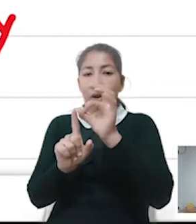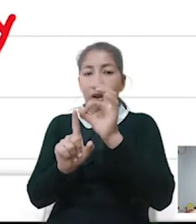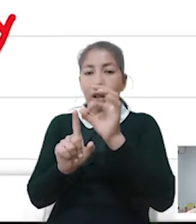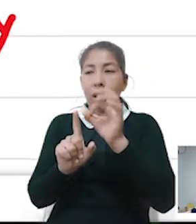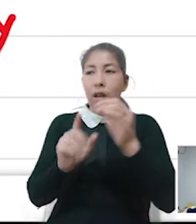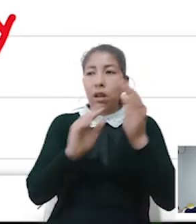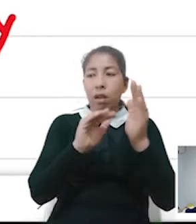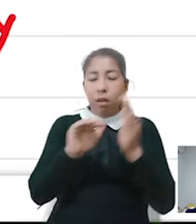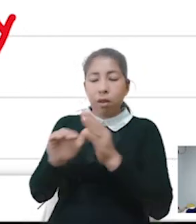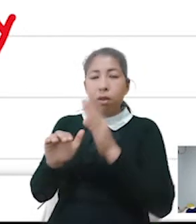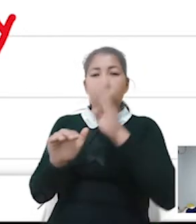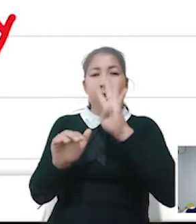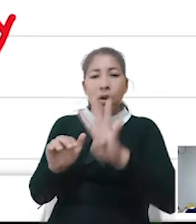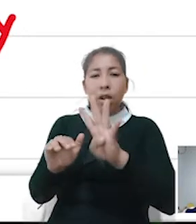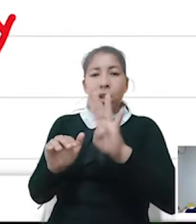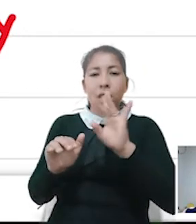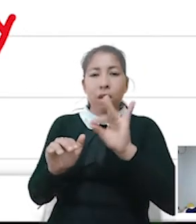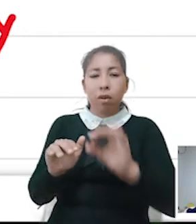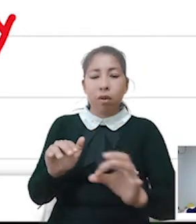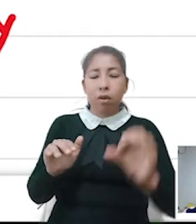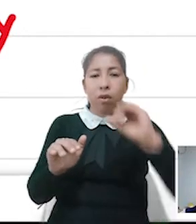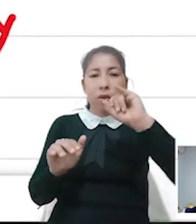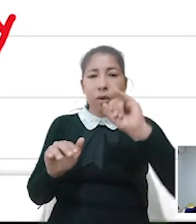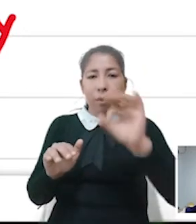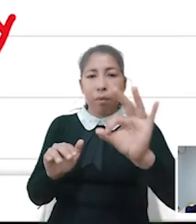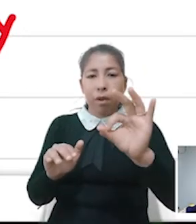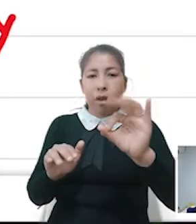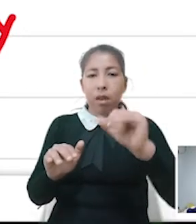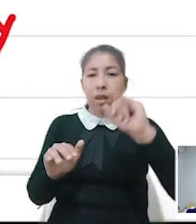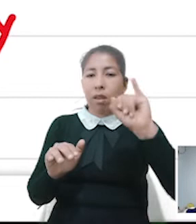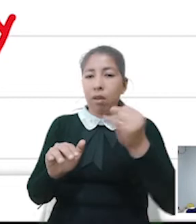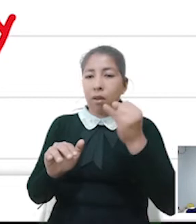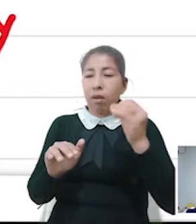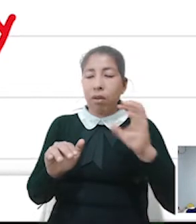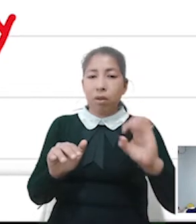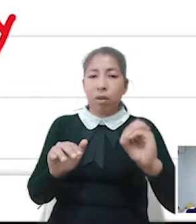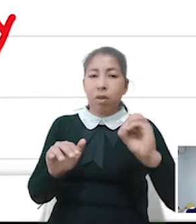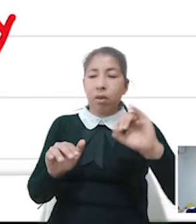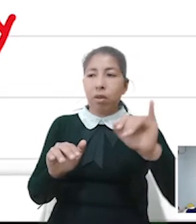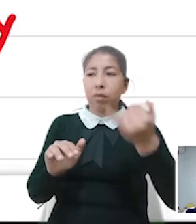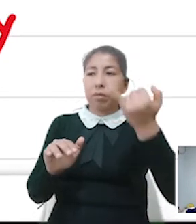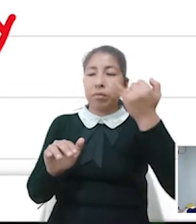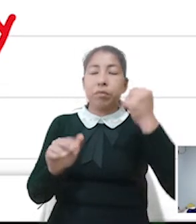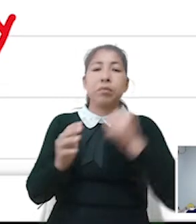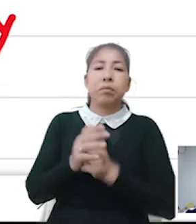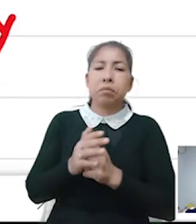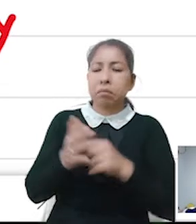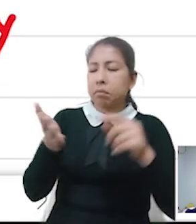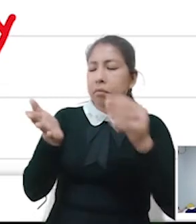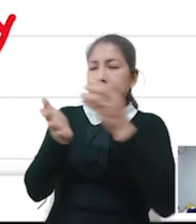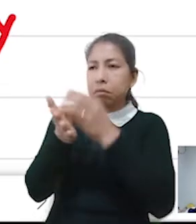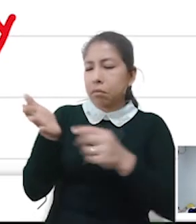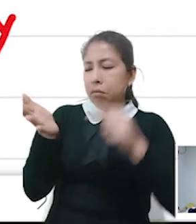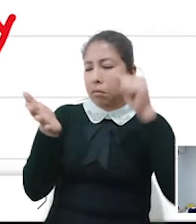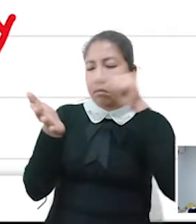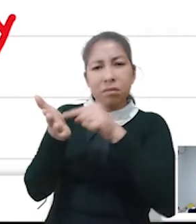0 segundos. Si deseo expresar el valor únicamente en grados, presiono nuevamente la tecla grados sobre la